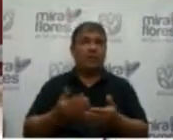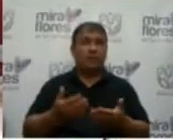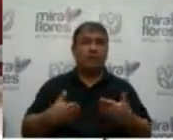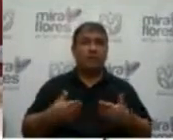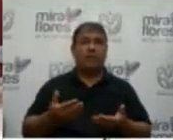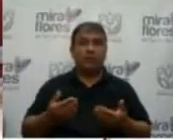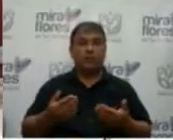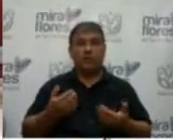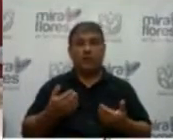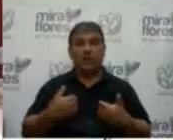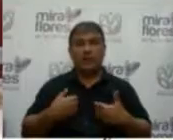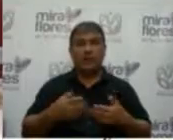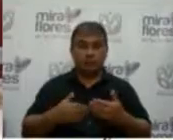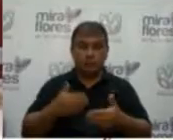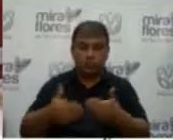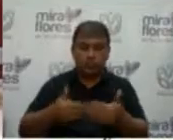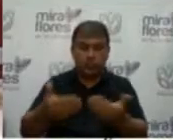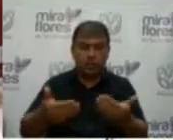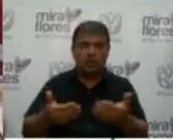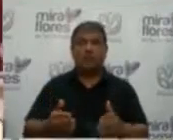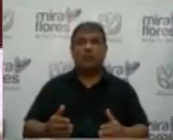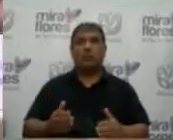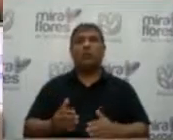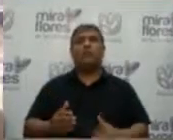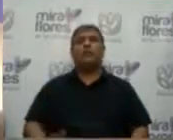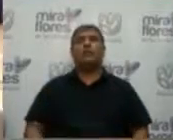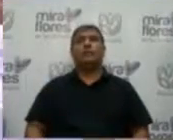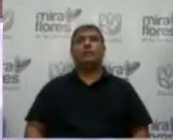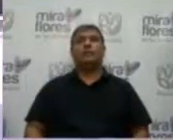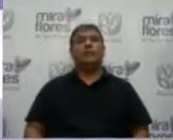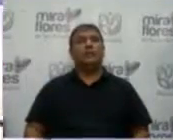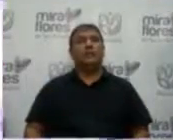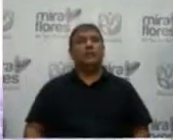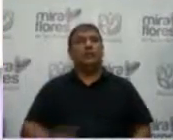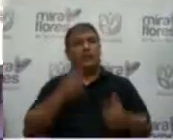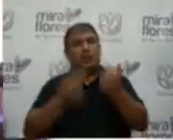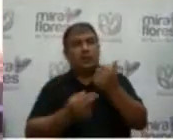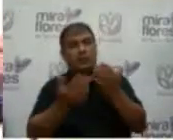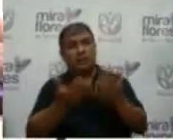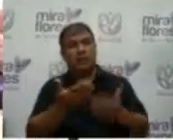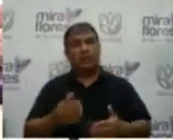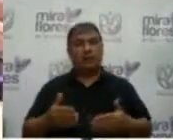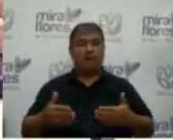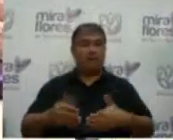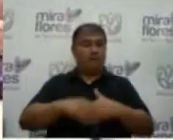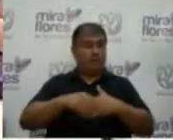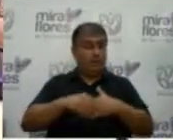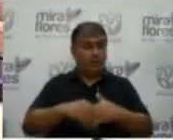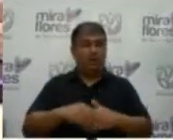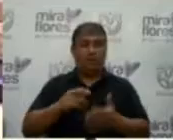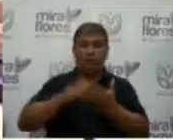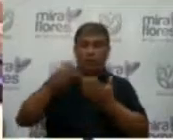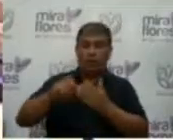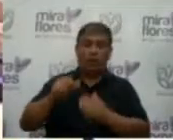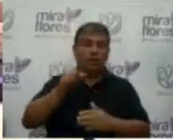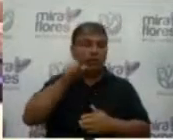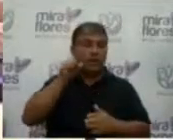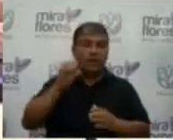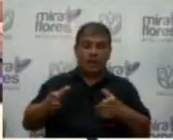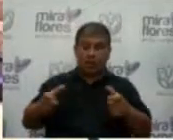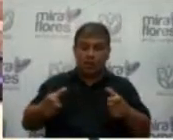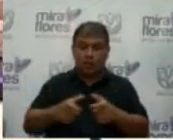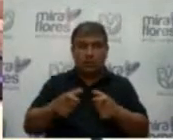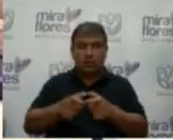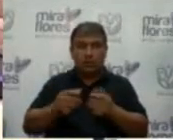pero era porque estamos corriendo un poco contra el tiempo. Regidora. No, gracias, señor alcalde. No, felicito el proyecto. Ayer realmente la comisión,